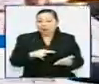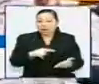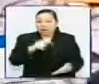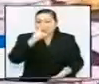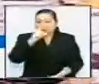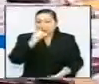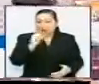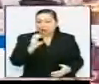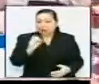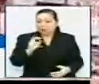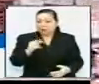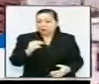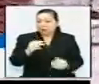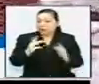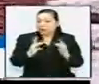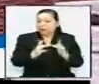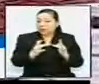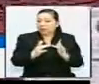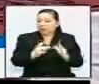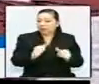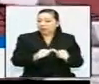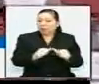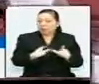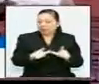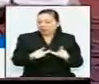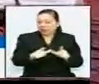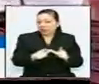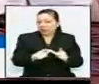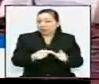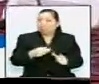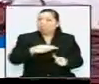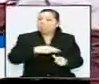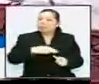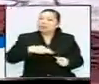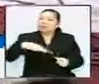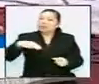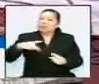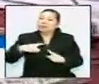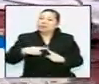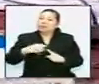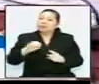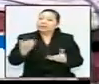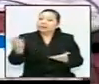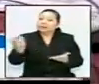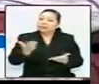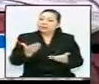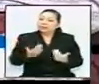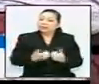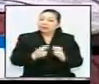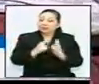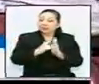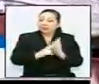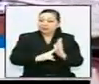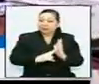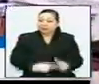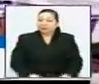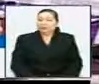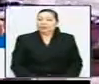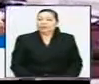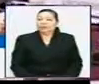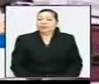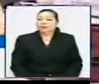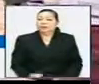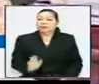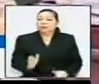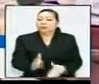Martín Alberto Vizcarra Cornejo, identificado con número de ITAN, ministro de Transportes y Comunicaciones, designado mediante tal resolución.